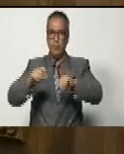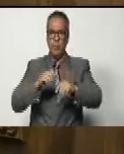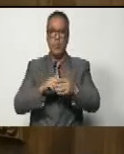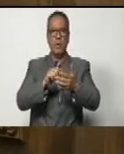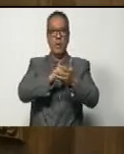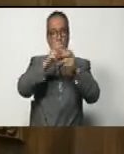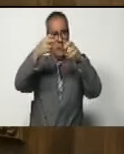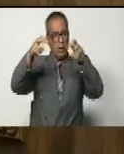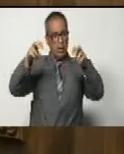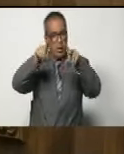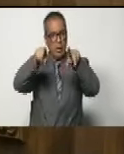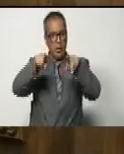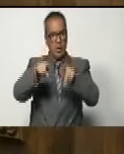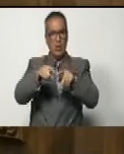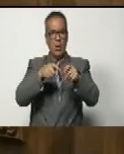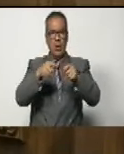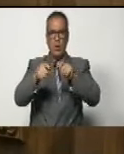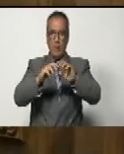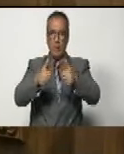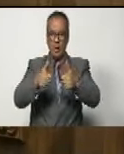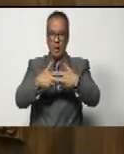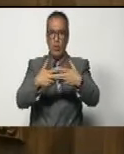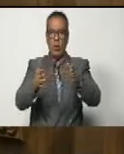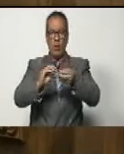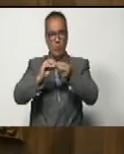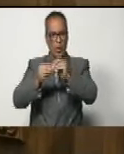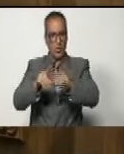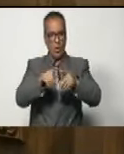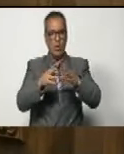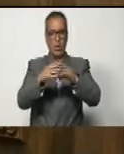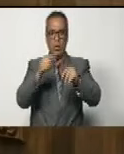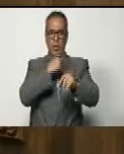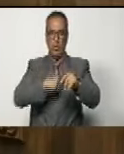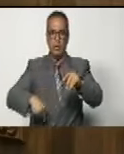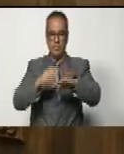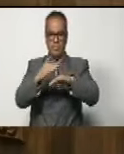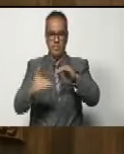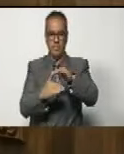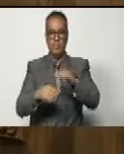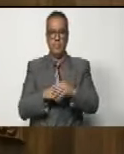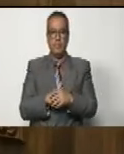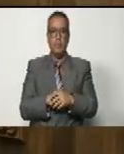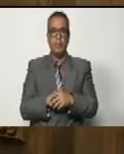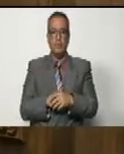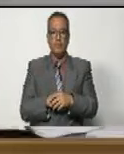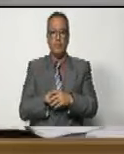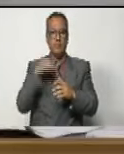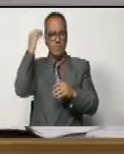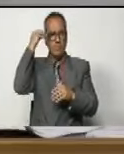términos. Epígrafe, habilitación y rehabilitación. Es todo, ciudadano vicepresidente. En consideración.